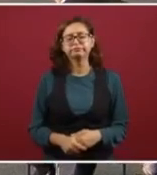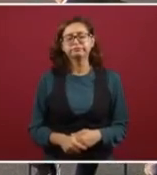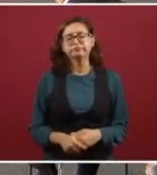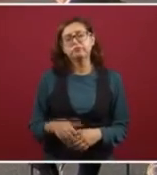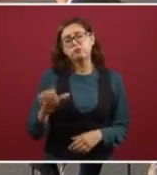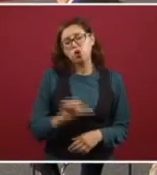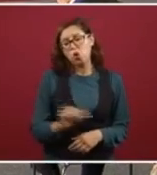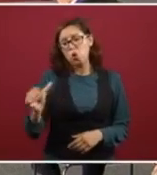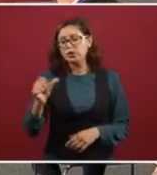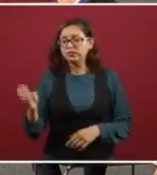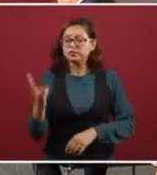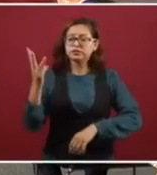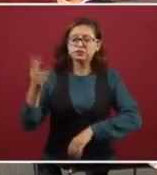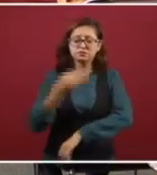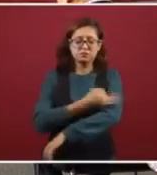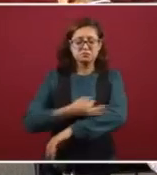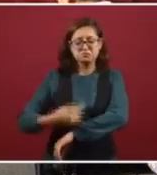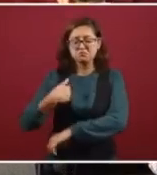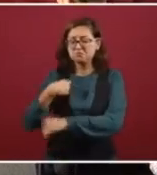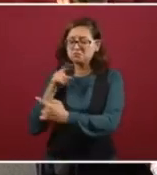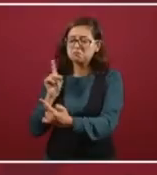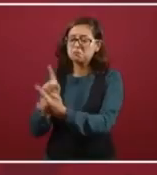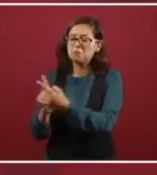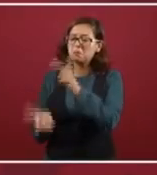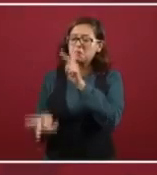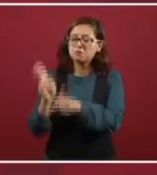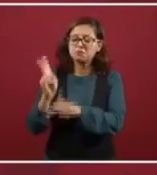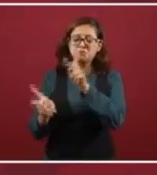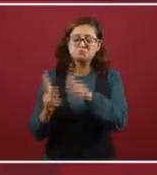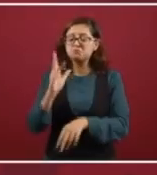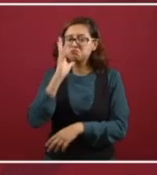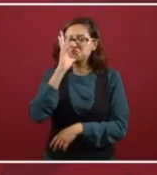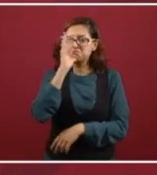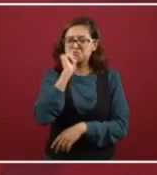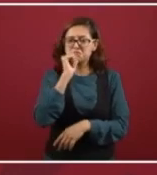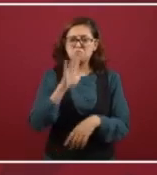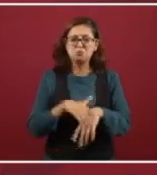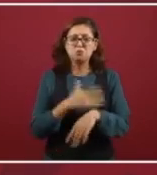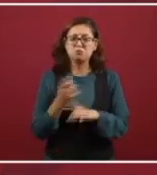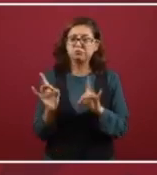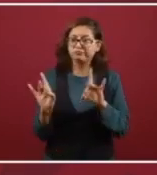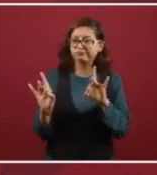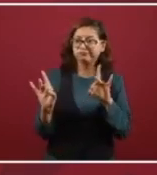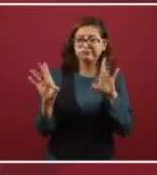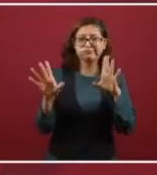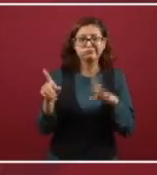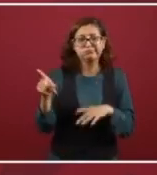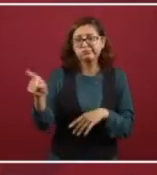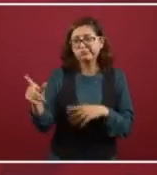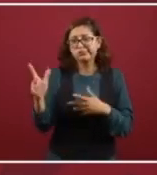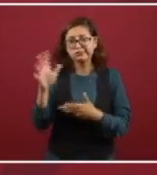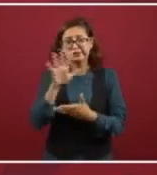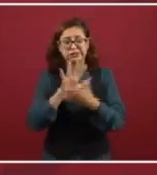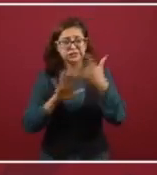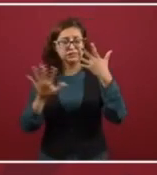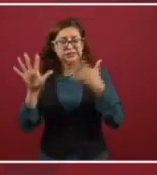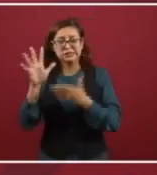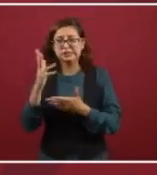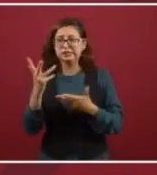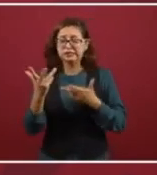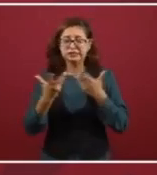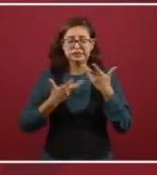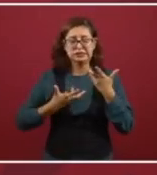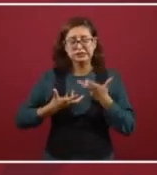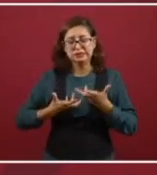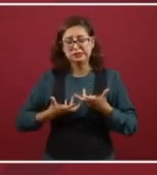A unos días del tiroteo perpetrado en un centro comercial de El Paso, Texas, que cobró la vida de 8 mexicanos, el secretario de Relaciones Exteriores, Marcelo